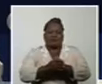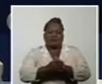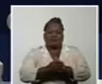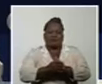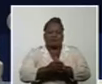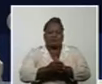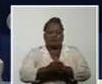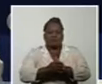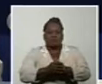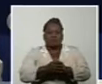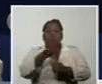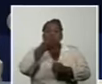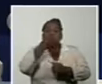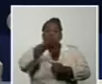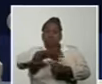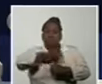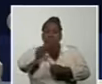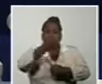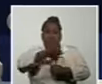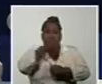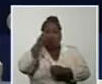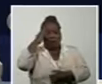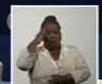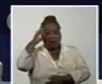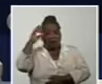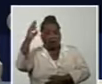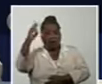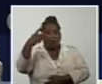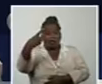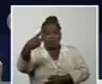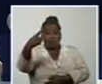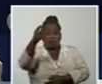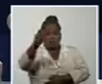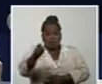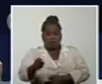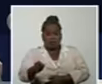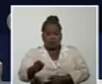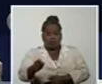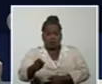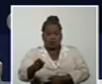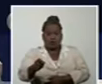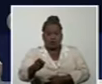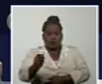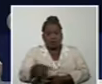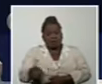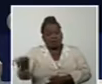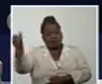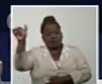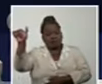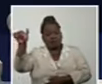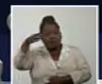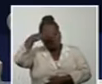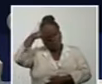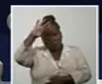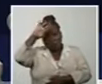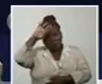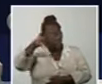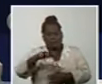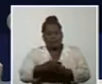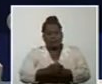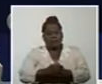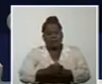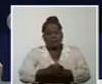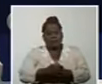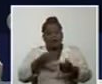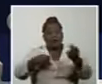5,93. Podemos decir, recordar los dos pacientes que se evacuaron de nuestro país al principio, y en el día de